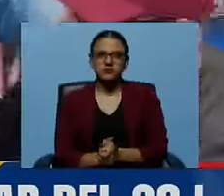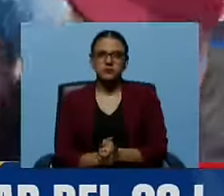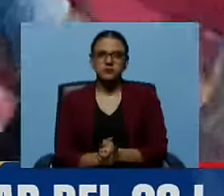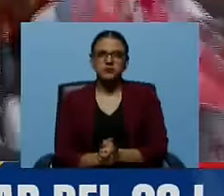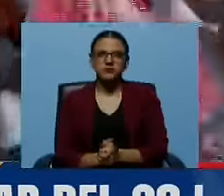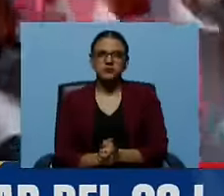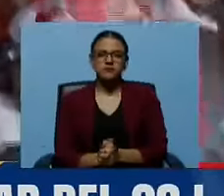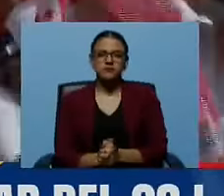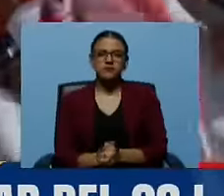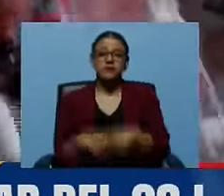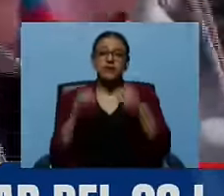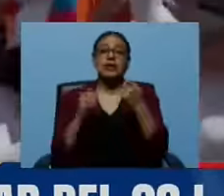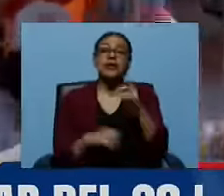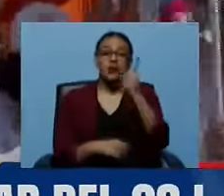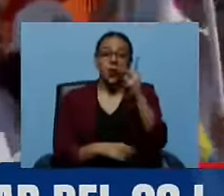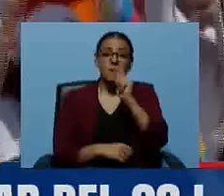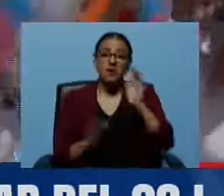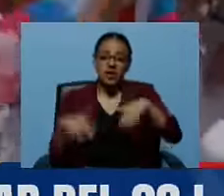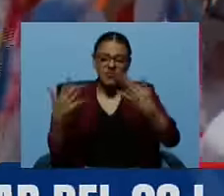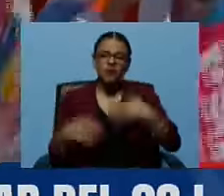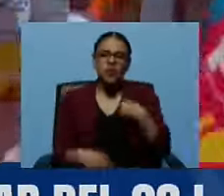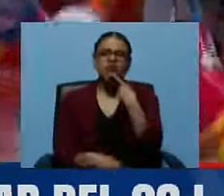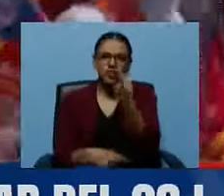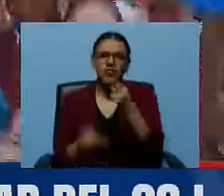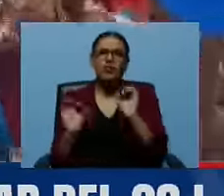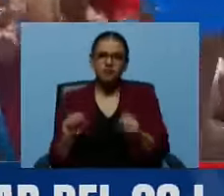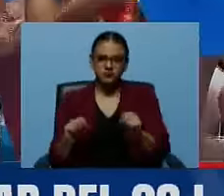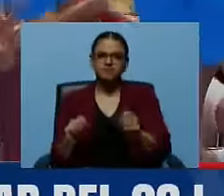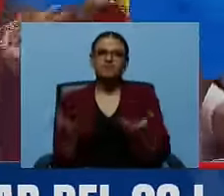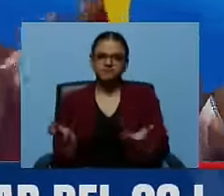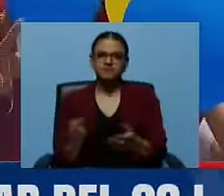Y 60 días después yo le puedo decir,